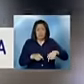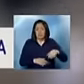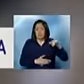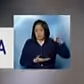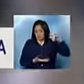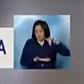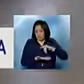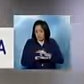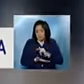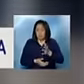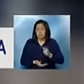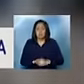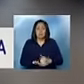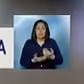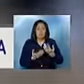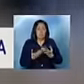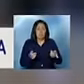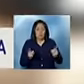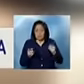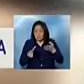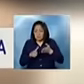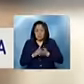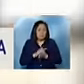el aeropuerto, en su puerta de embarque.